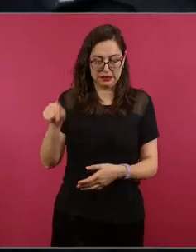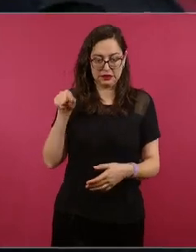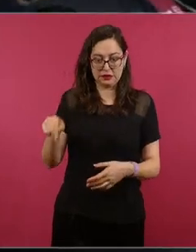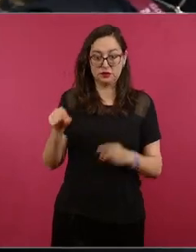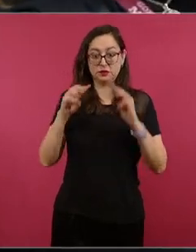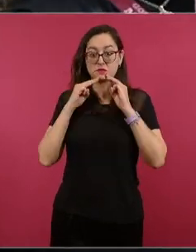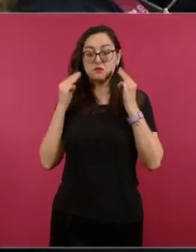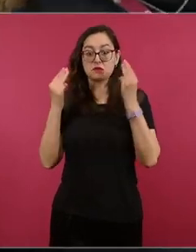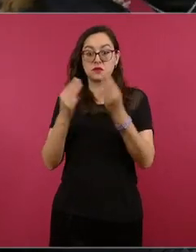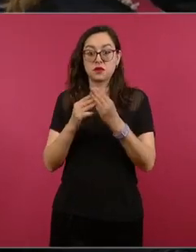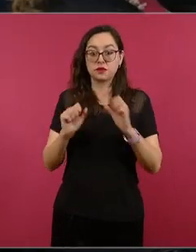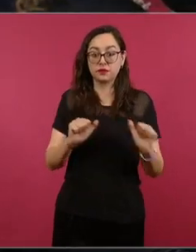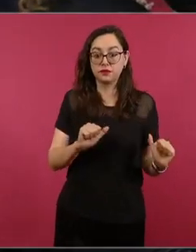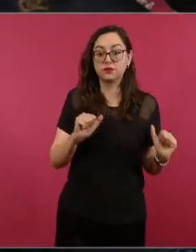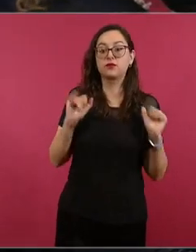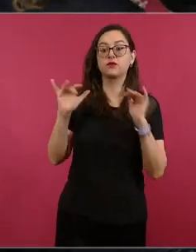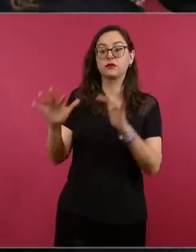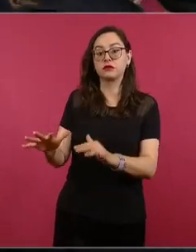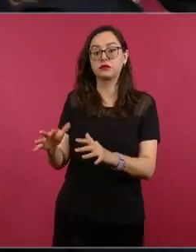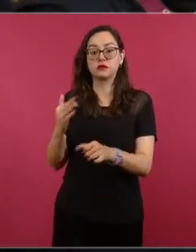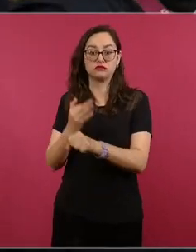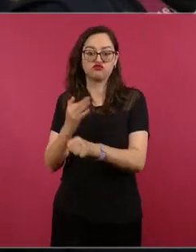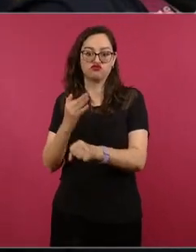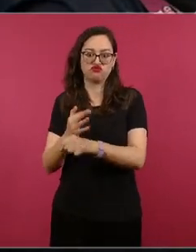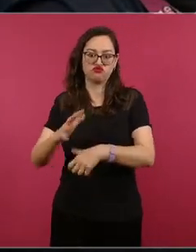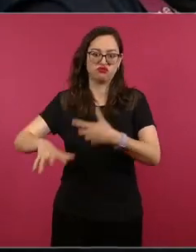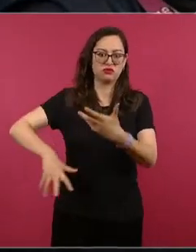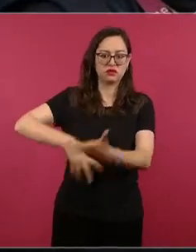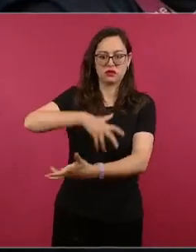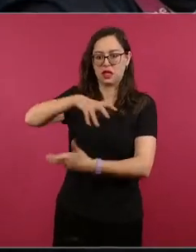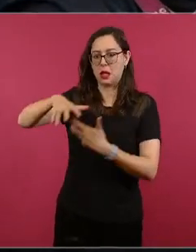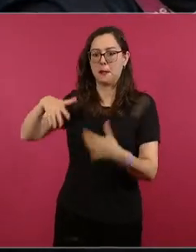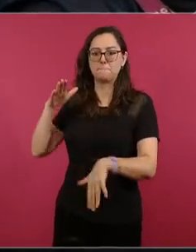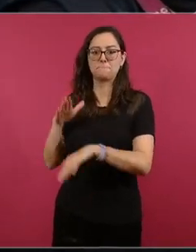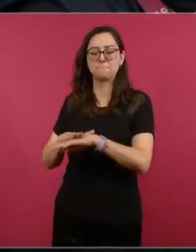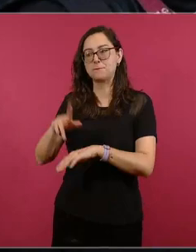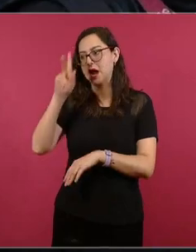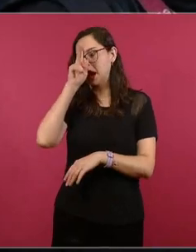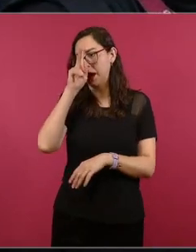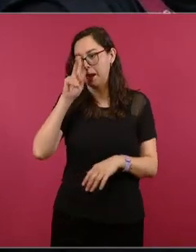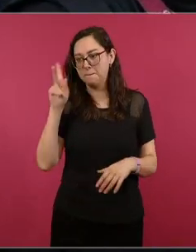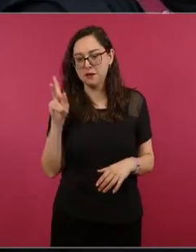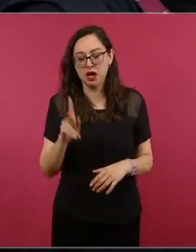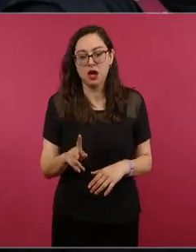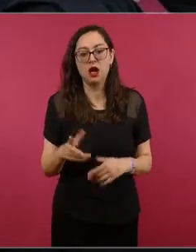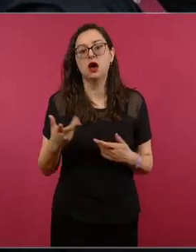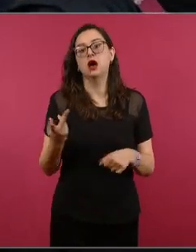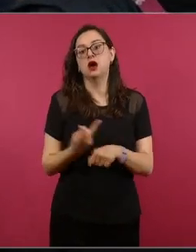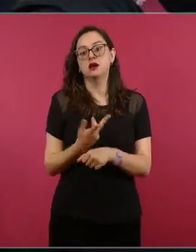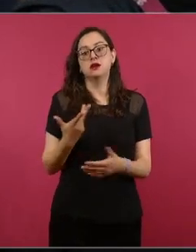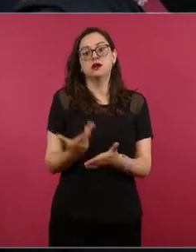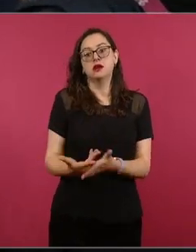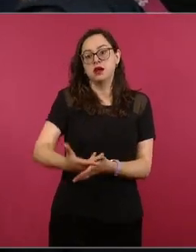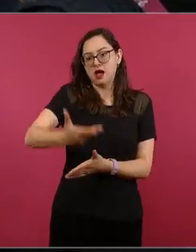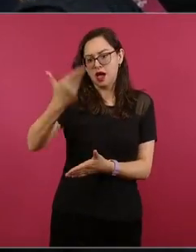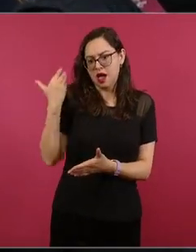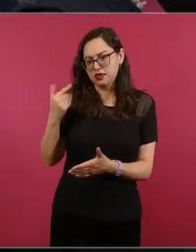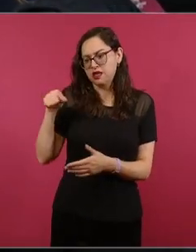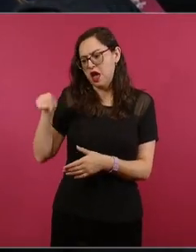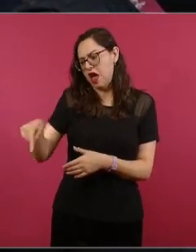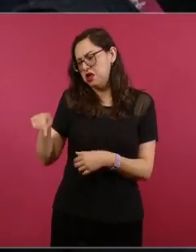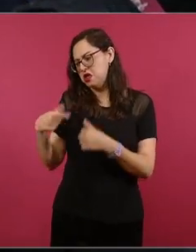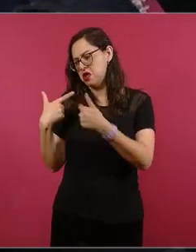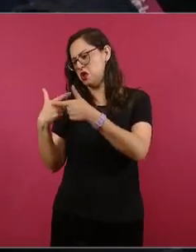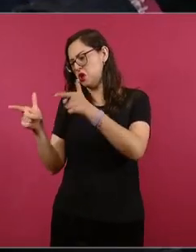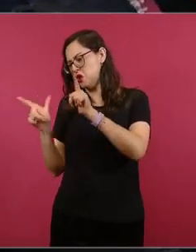grupos criminales que están provocando pues una ola un tanto más visible de violencia. Si bien había grupos locales que cometían